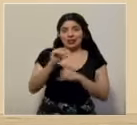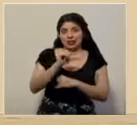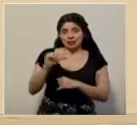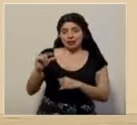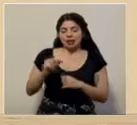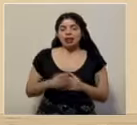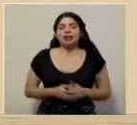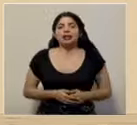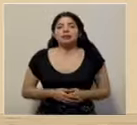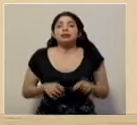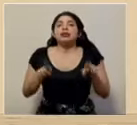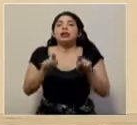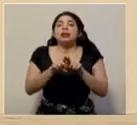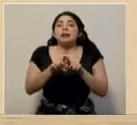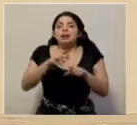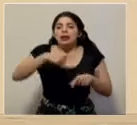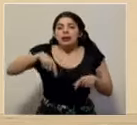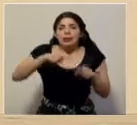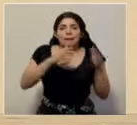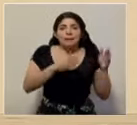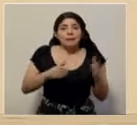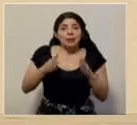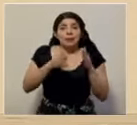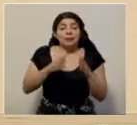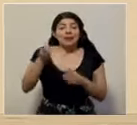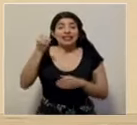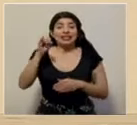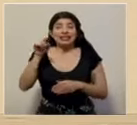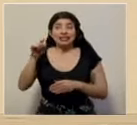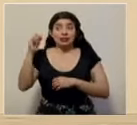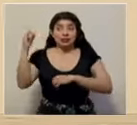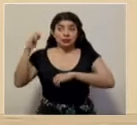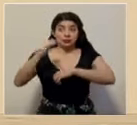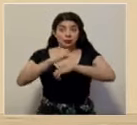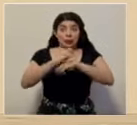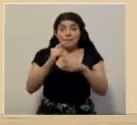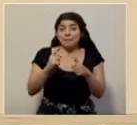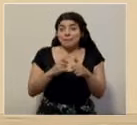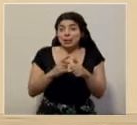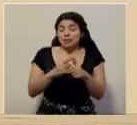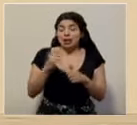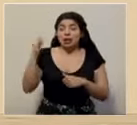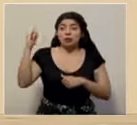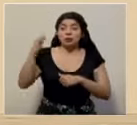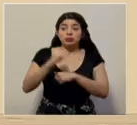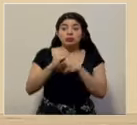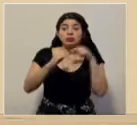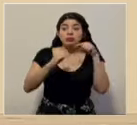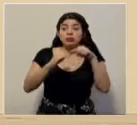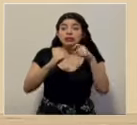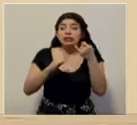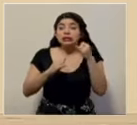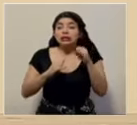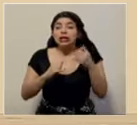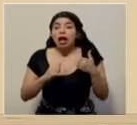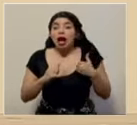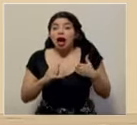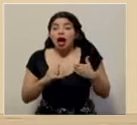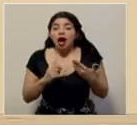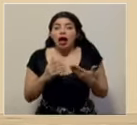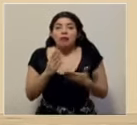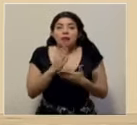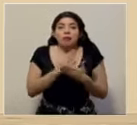y estuvimos preparados para que en el caso de este, que era el primer vuelo, si existía la posibilidad de que